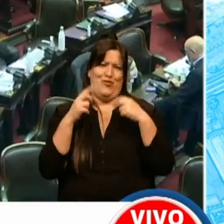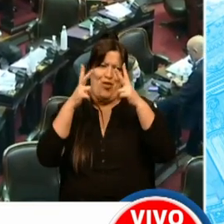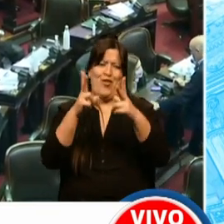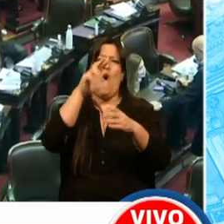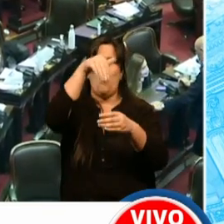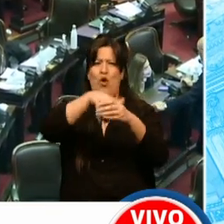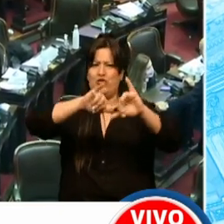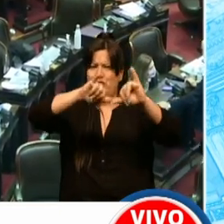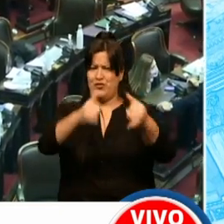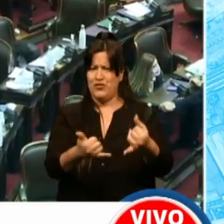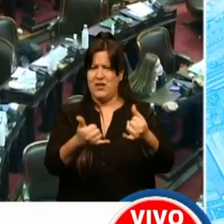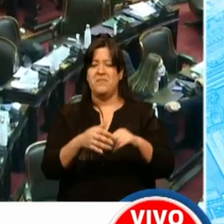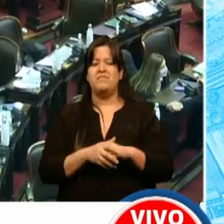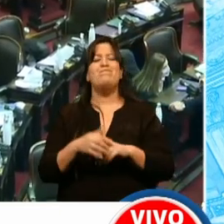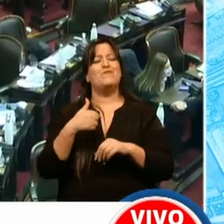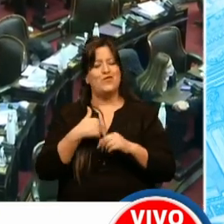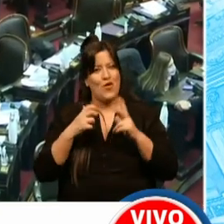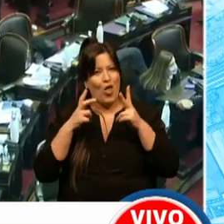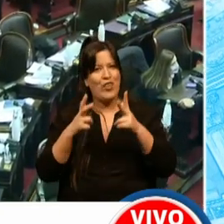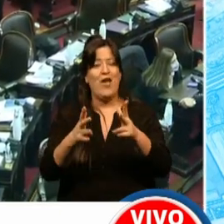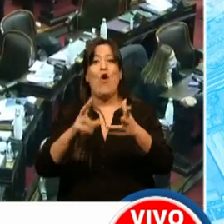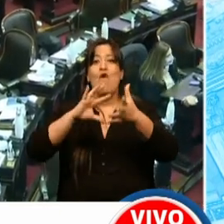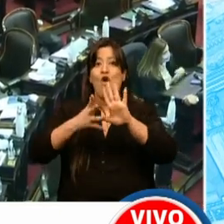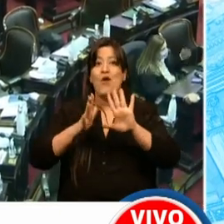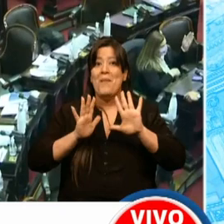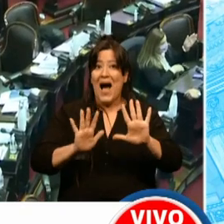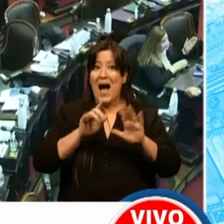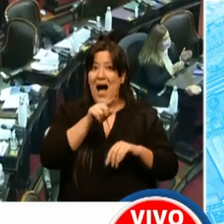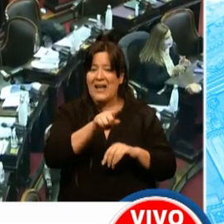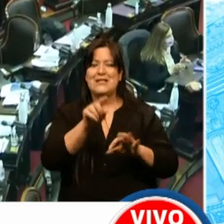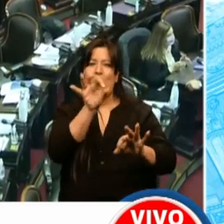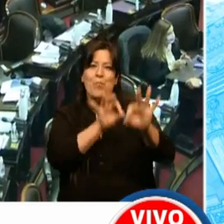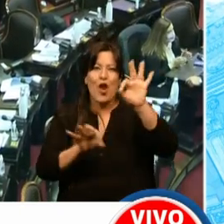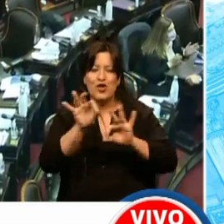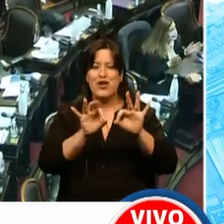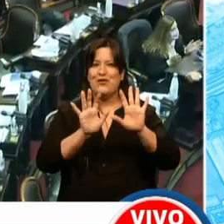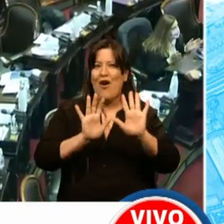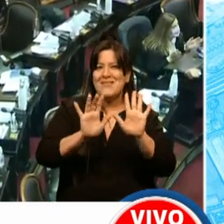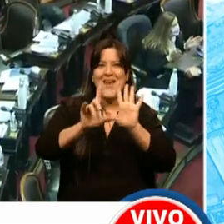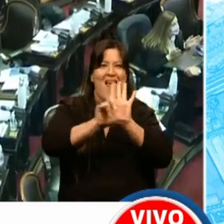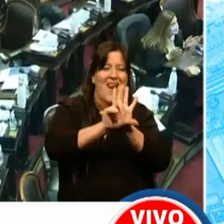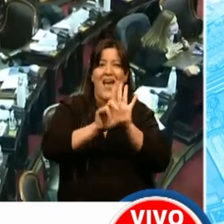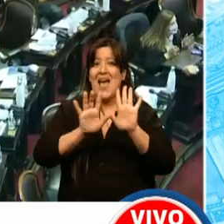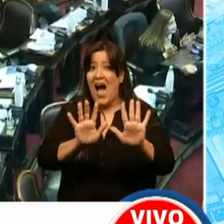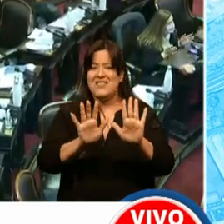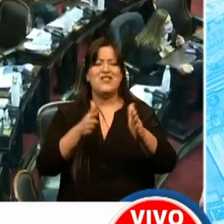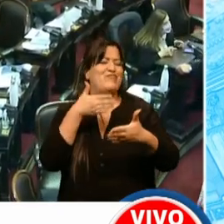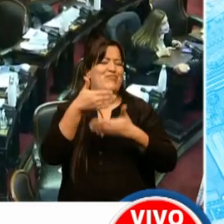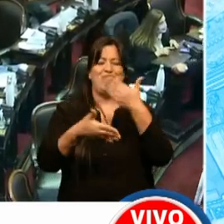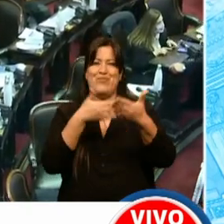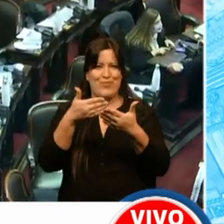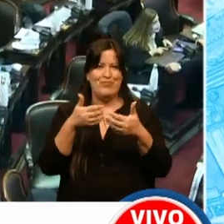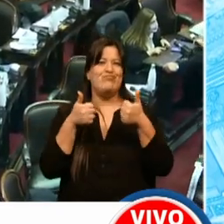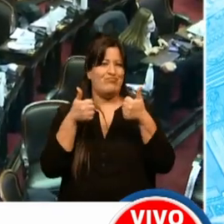voto positivo adelantó que este tipo de proyectos y de leyes se lleven adelante